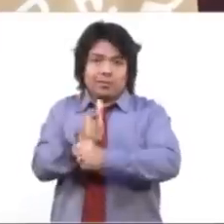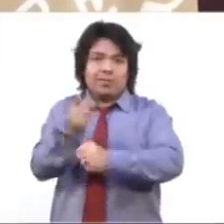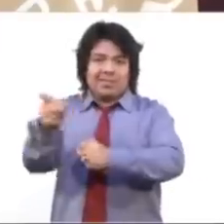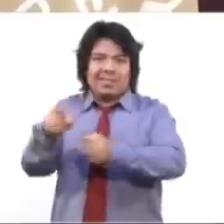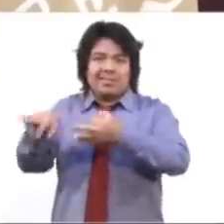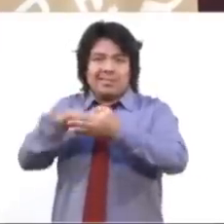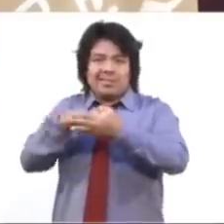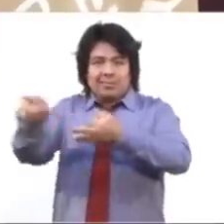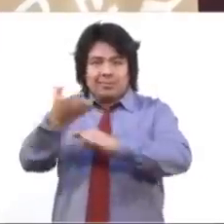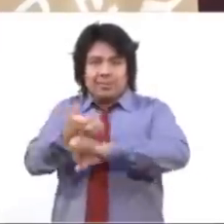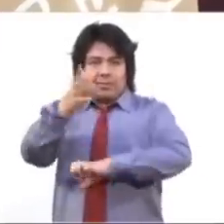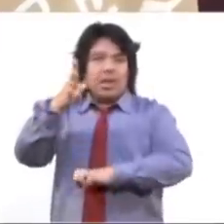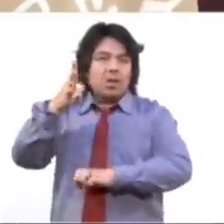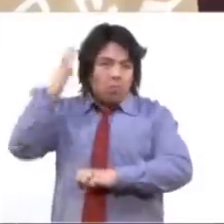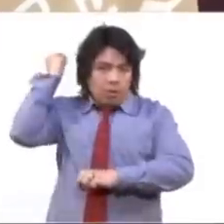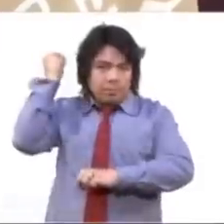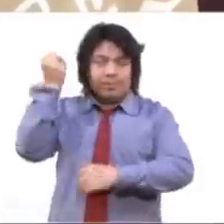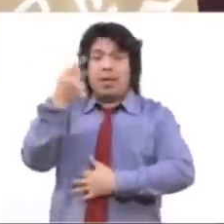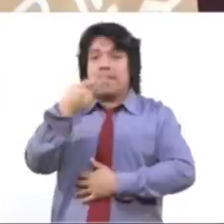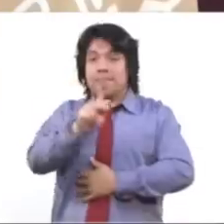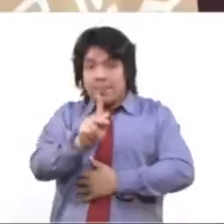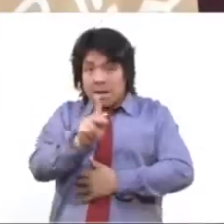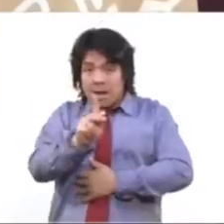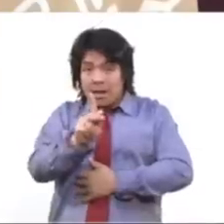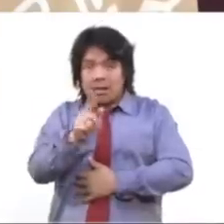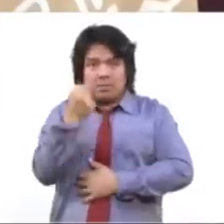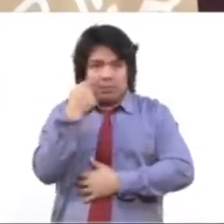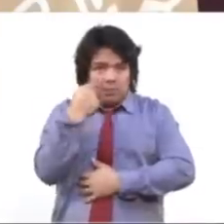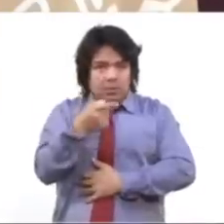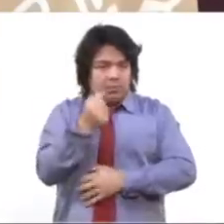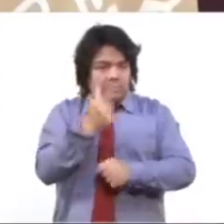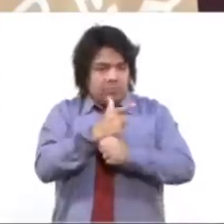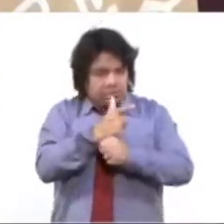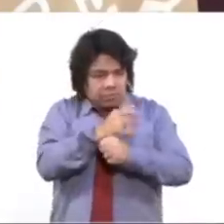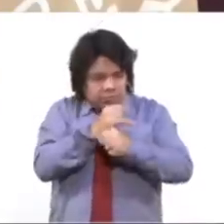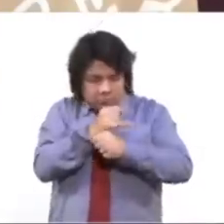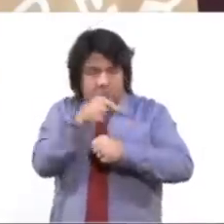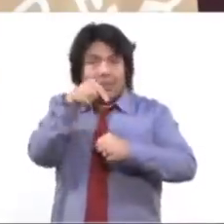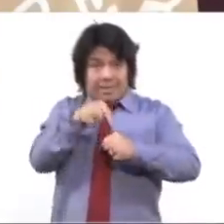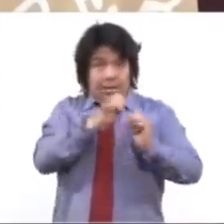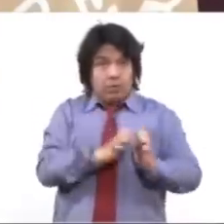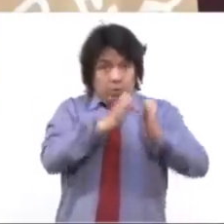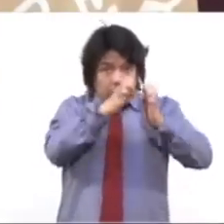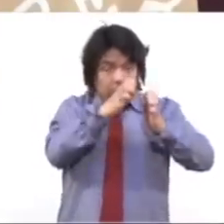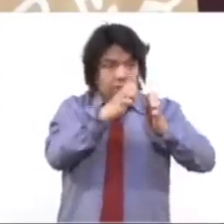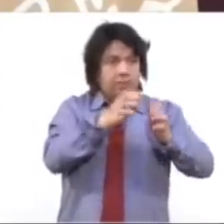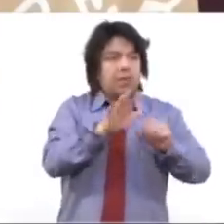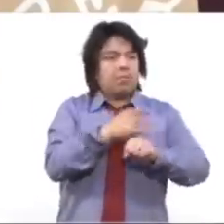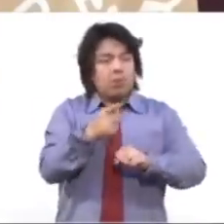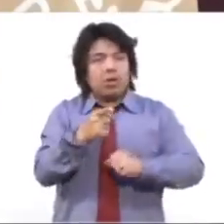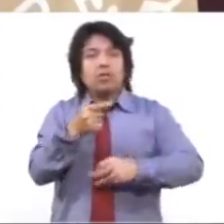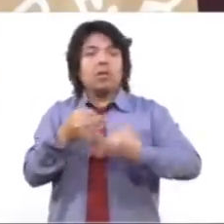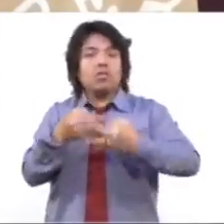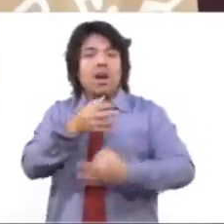Morelos. Pero al conocerse que había salido de un edificio de la Ciudad de México, la Fiscalía decide abrir una